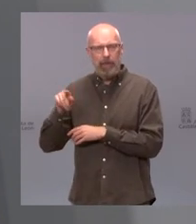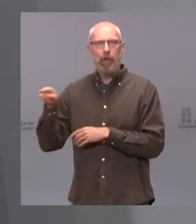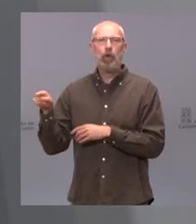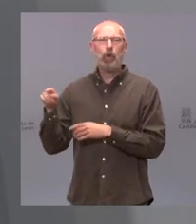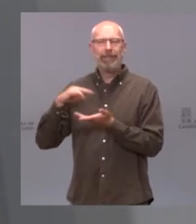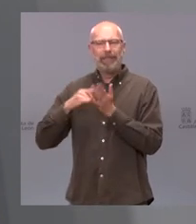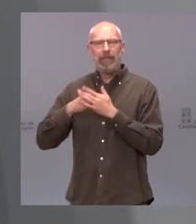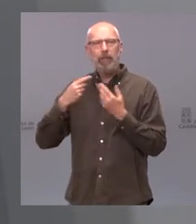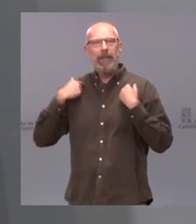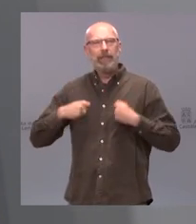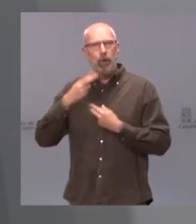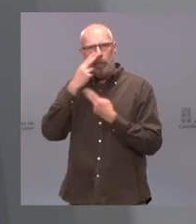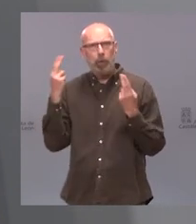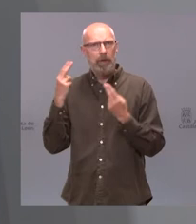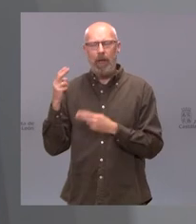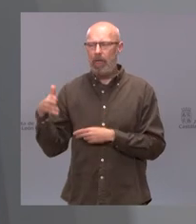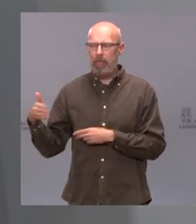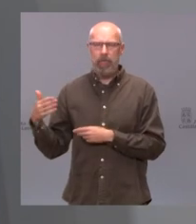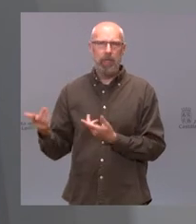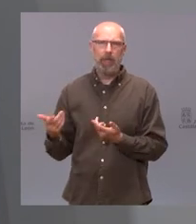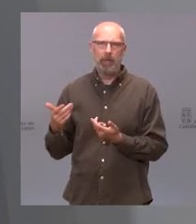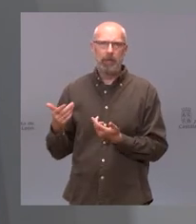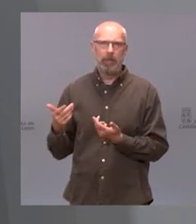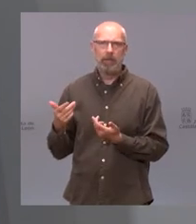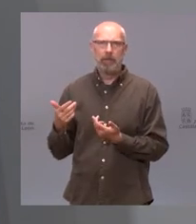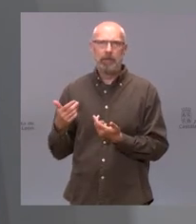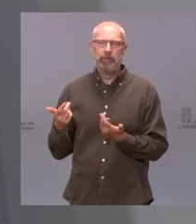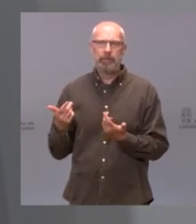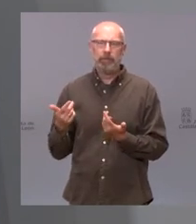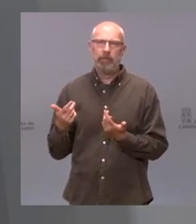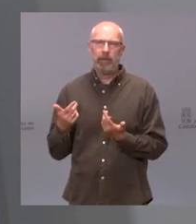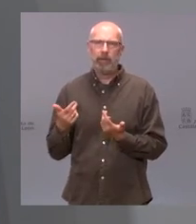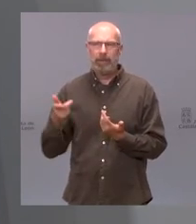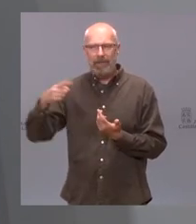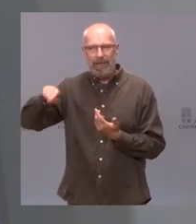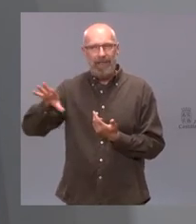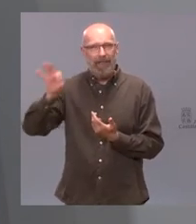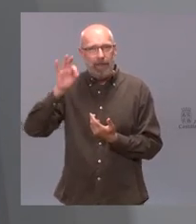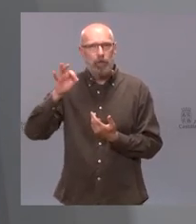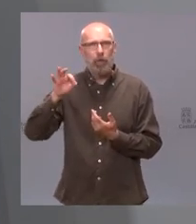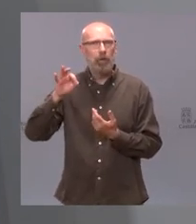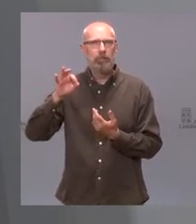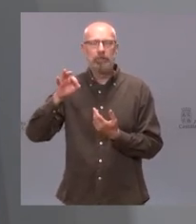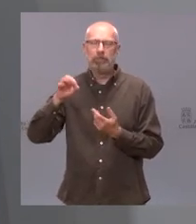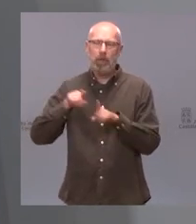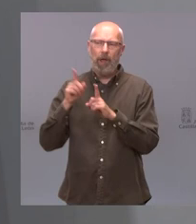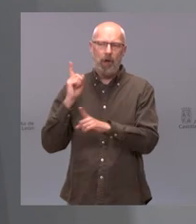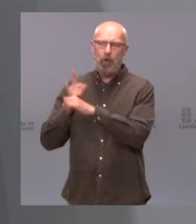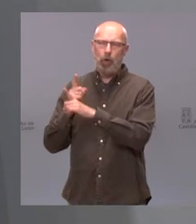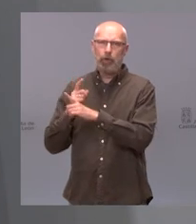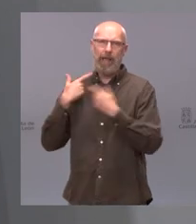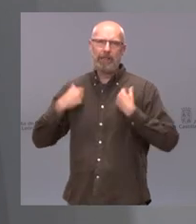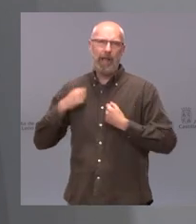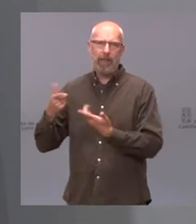salud pública. Es un serio desprestigio, se ha hecho un flaco favor al prestigio de nuestra sanidad y al